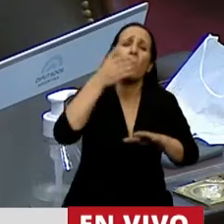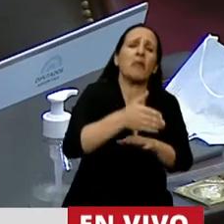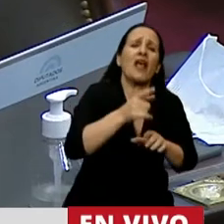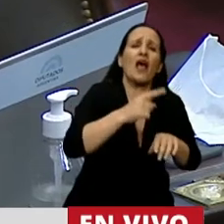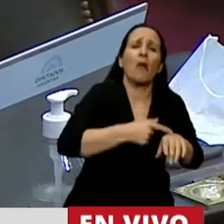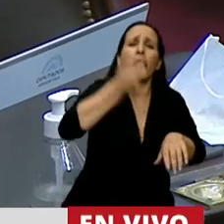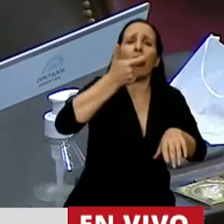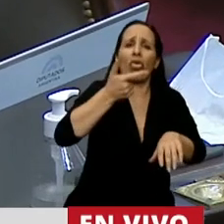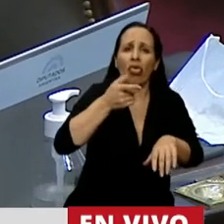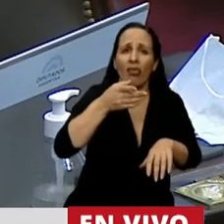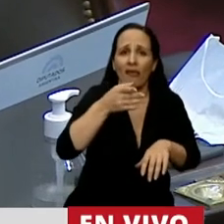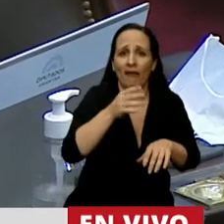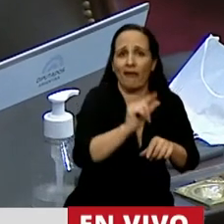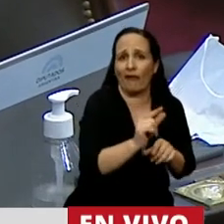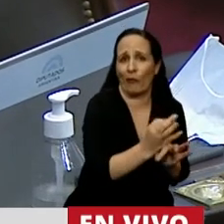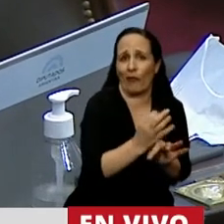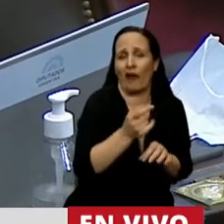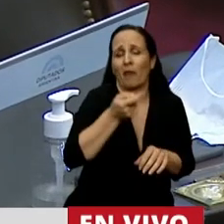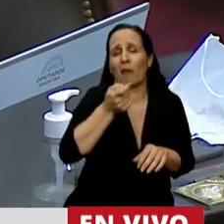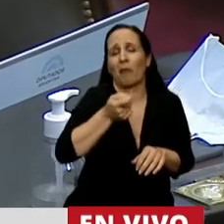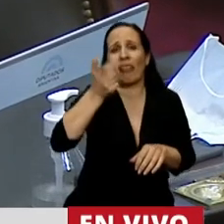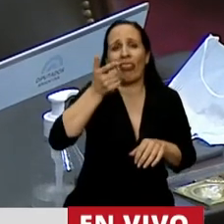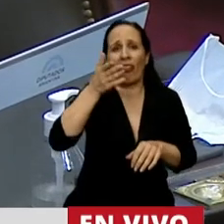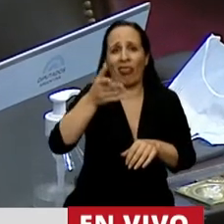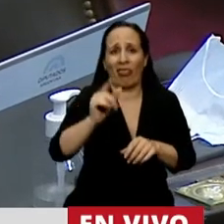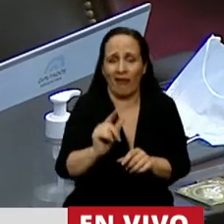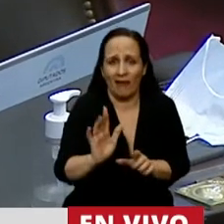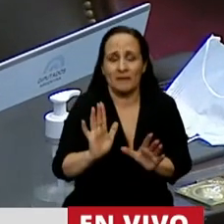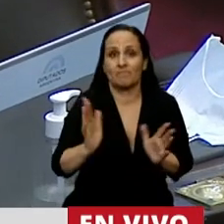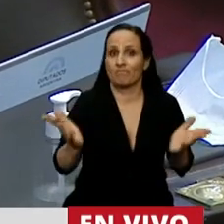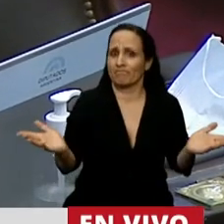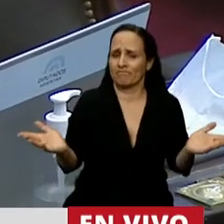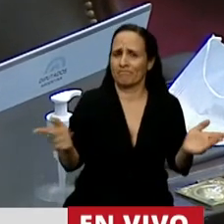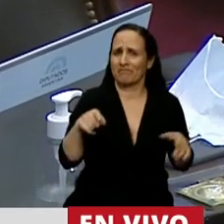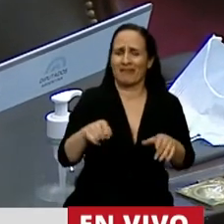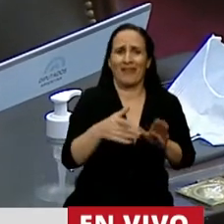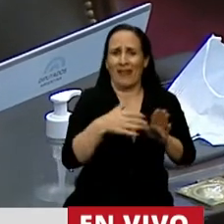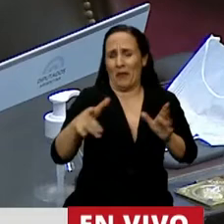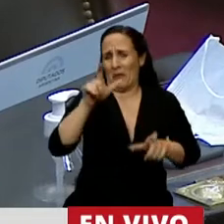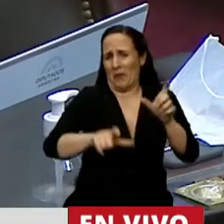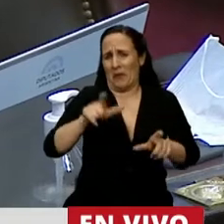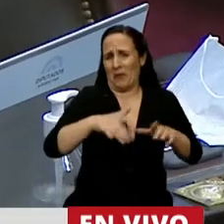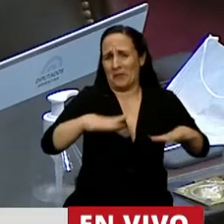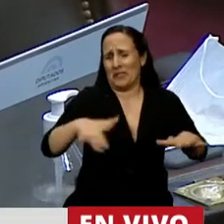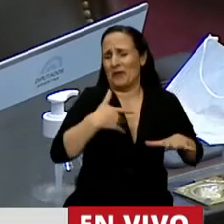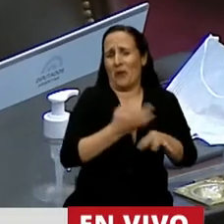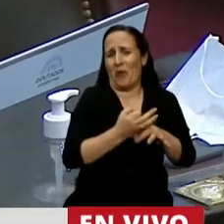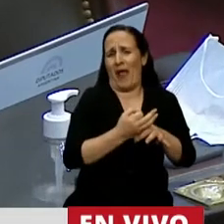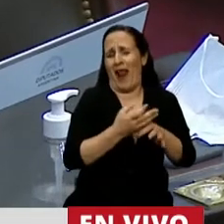año. Se termina un ciclo lectivo distinto, desigual y marcado por la deserción escolar. Pero el